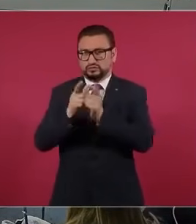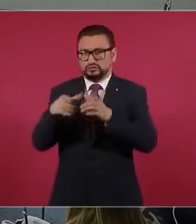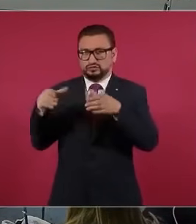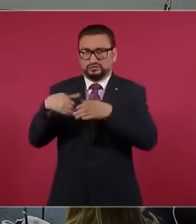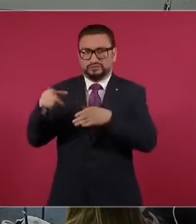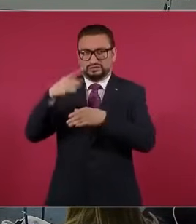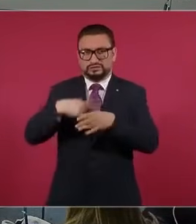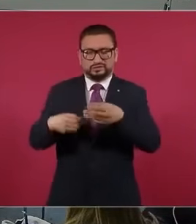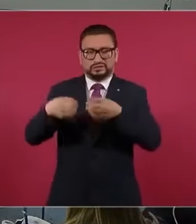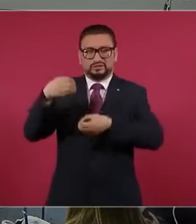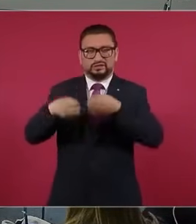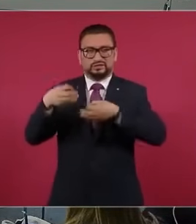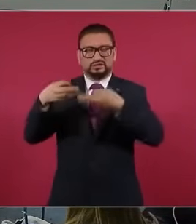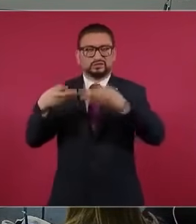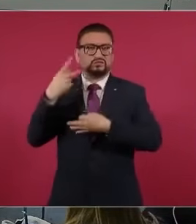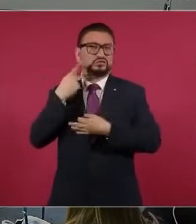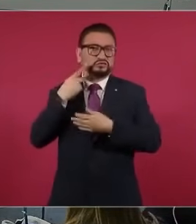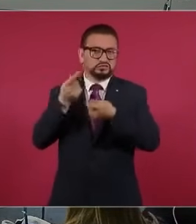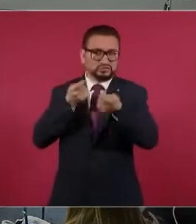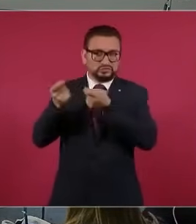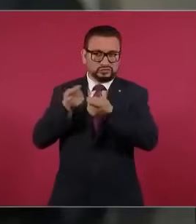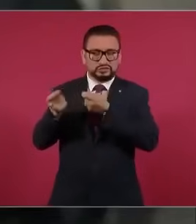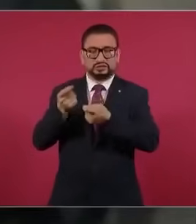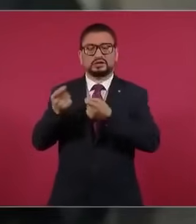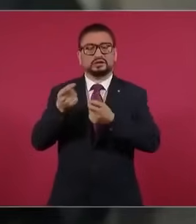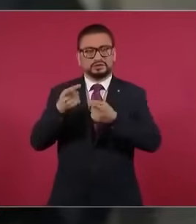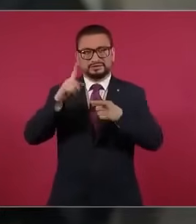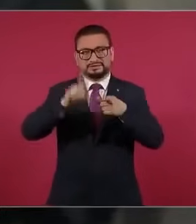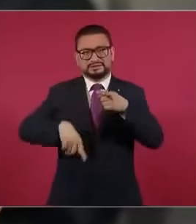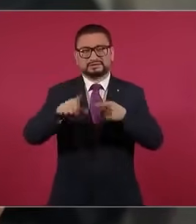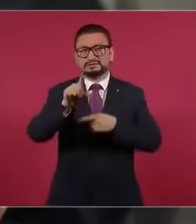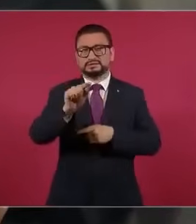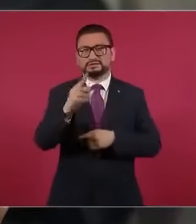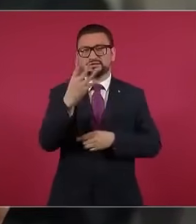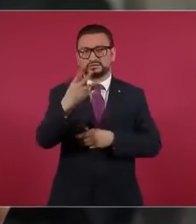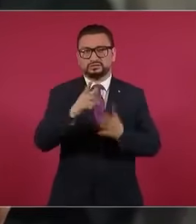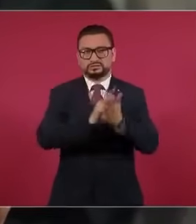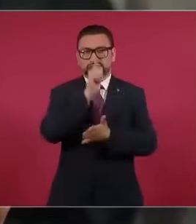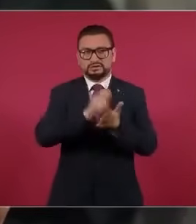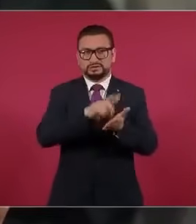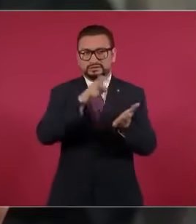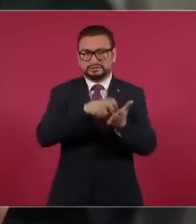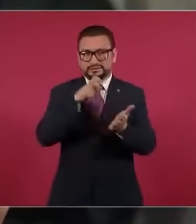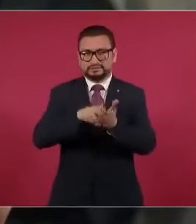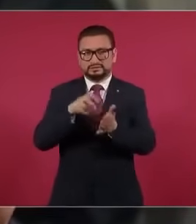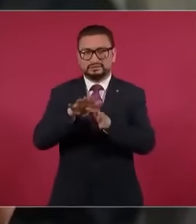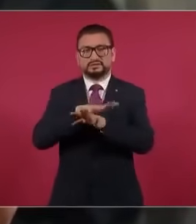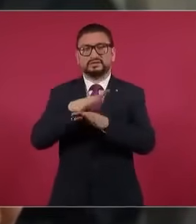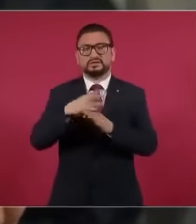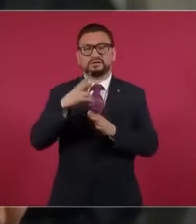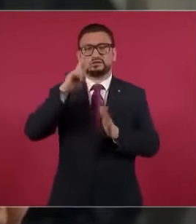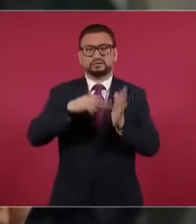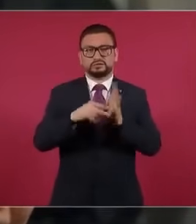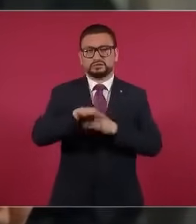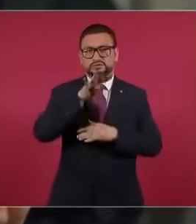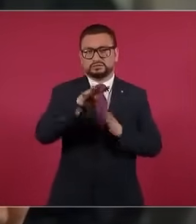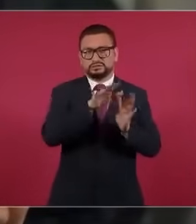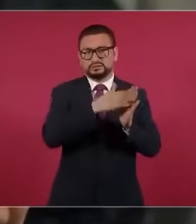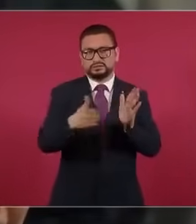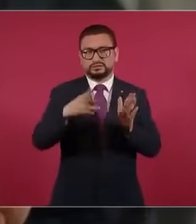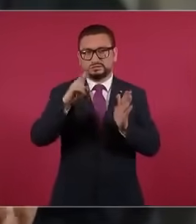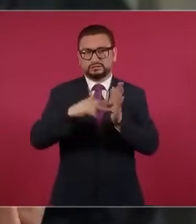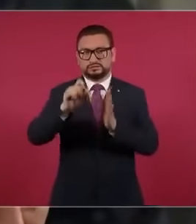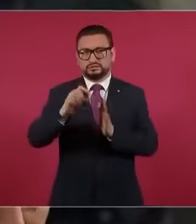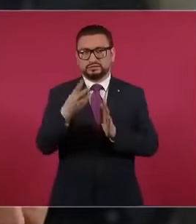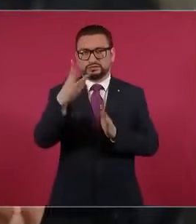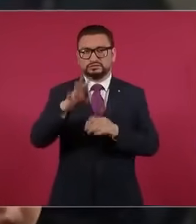Poder Judicial políticamente. Se han echado abajo 74 leyes y reformas entre 2019 y 2023 por